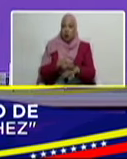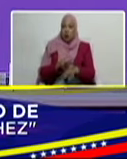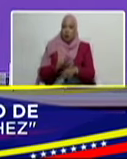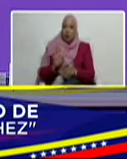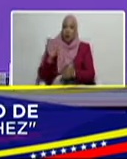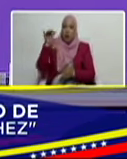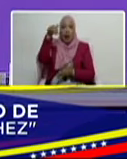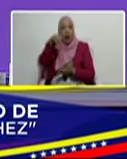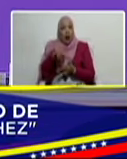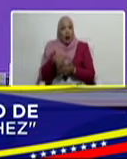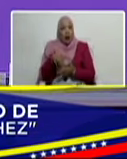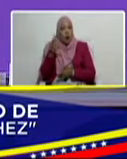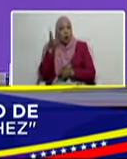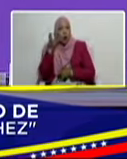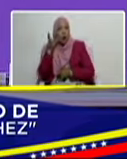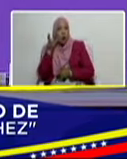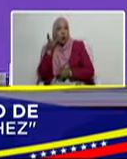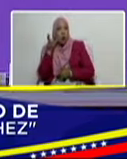Aragua, dicen por acá.